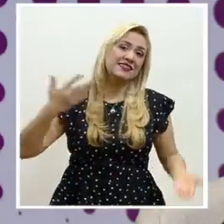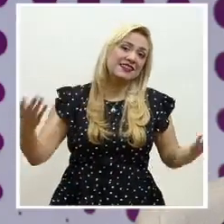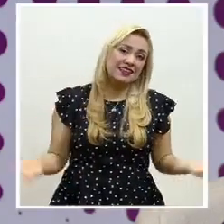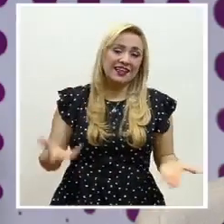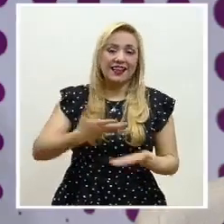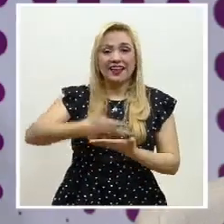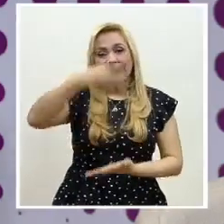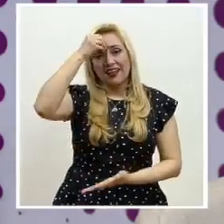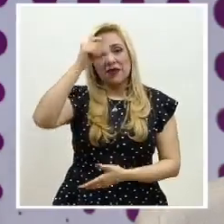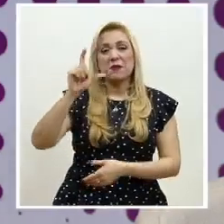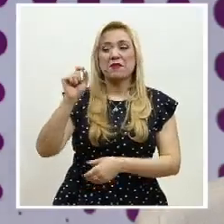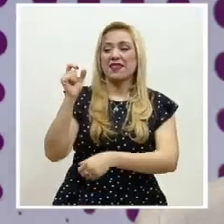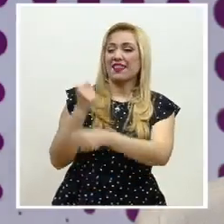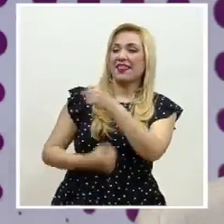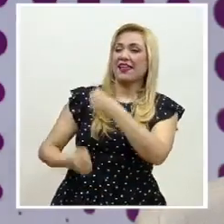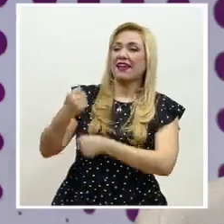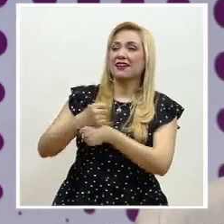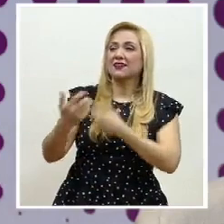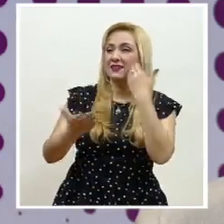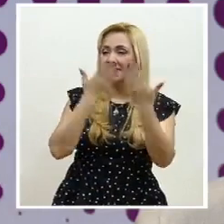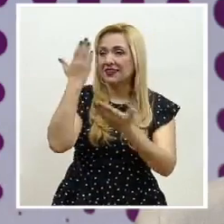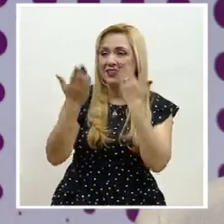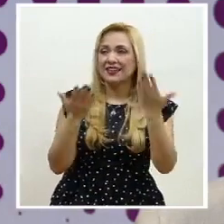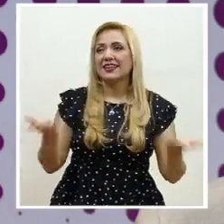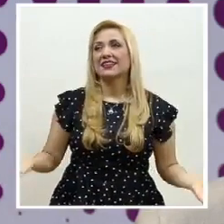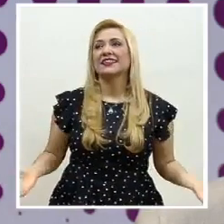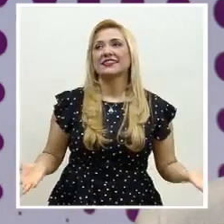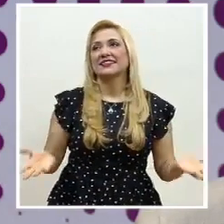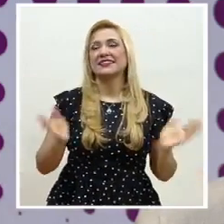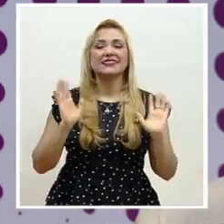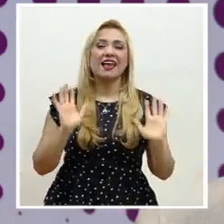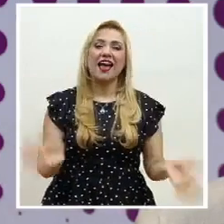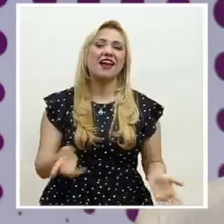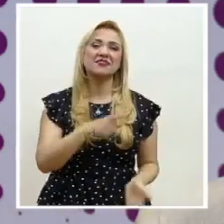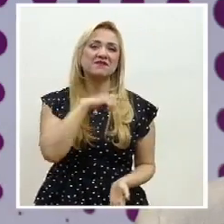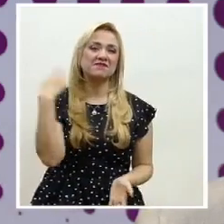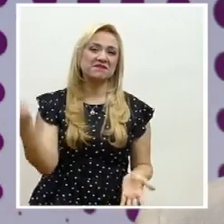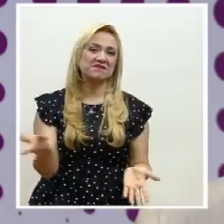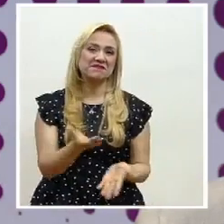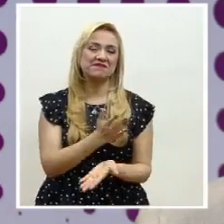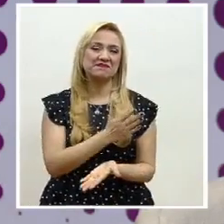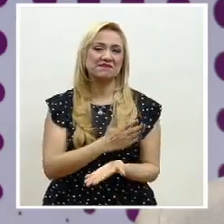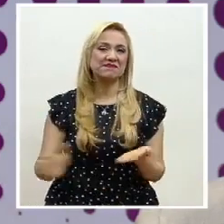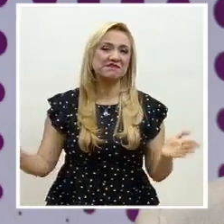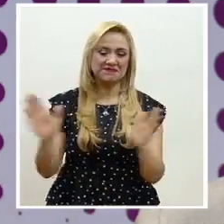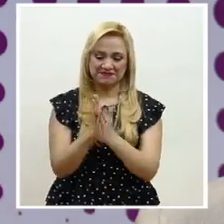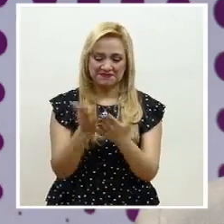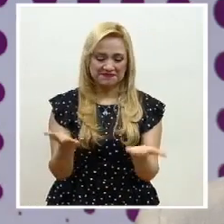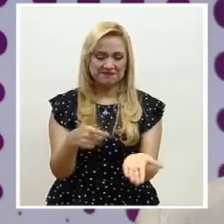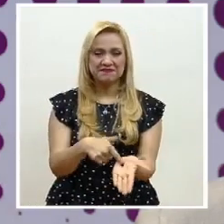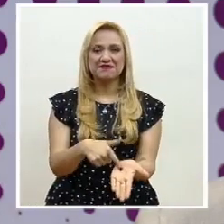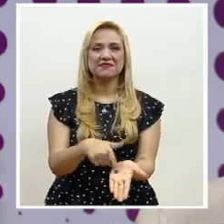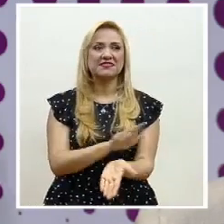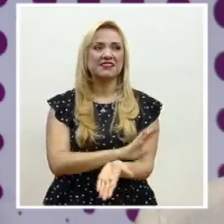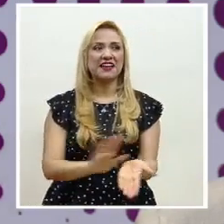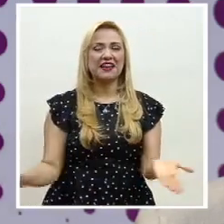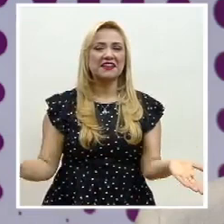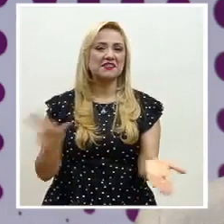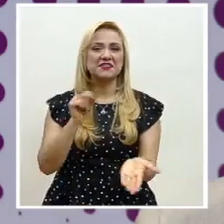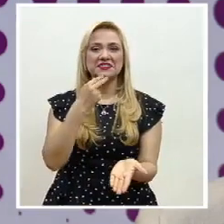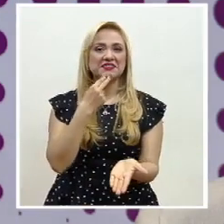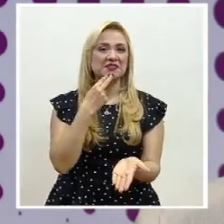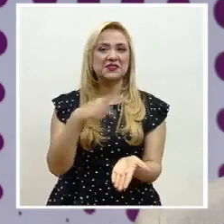aprendí hace 20 años en la carrera, desde luego que ya no existe, no es tal, ¿no? Los libros quizás ya no son tan